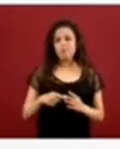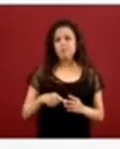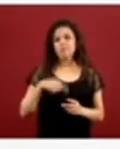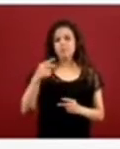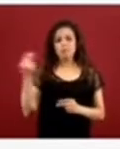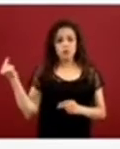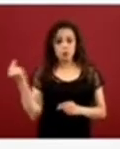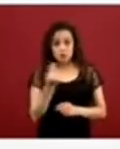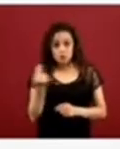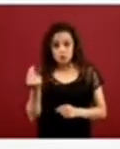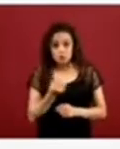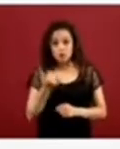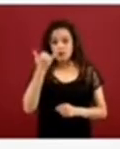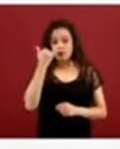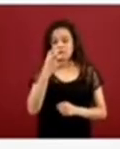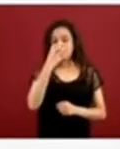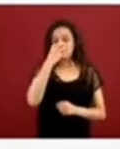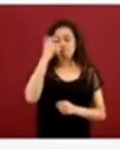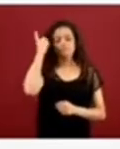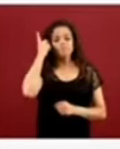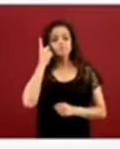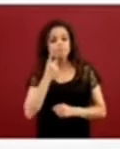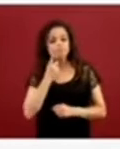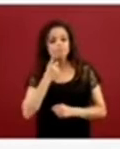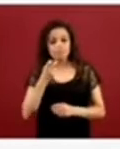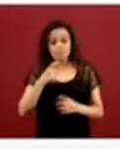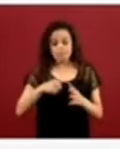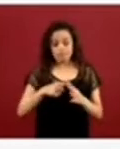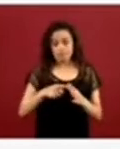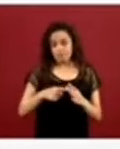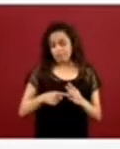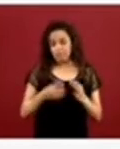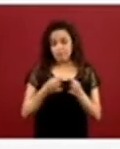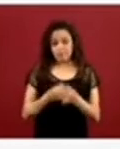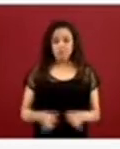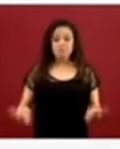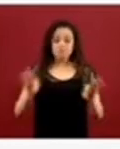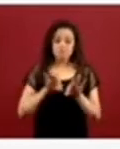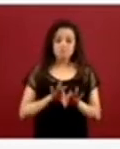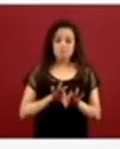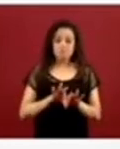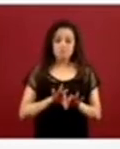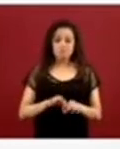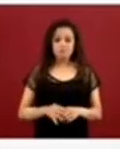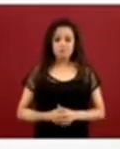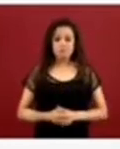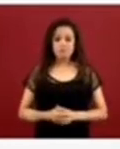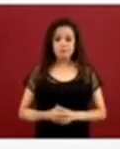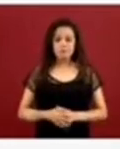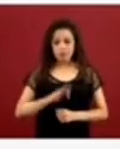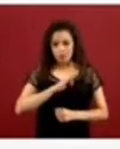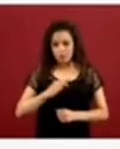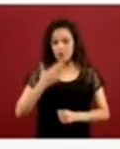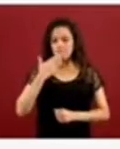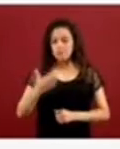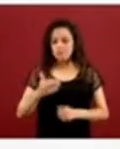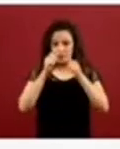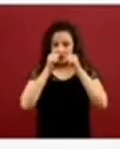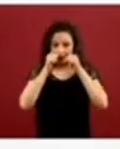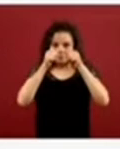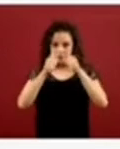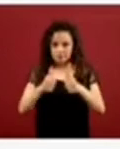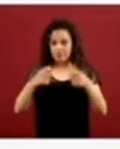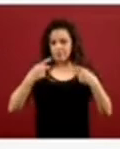y anestesiología. Estos especialistas son muy importantes para atender adecuadamente a los pacientes